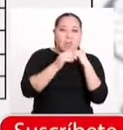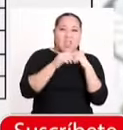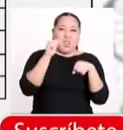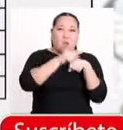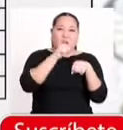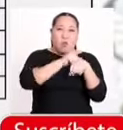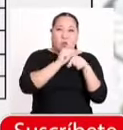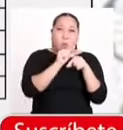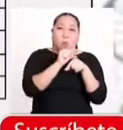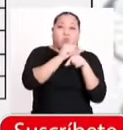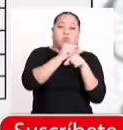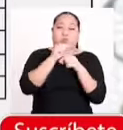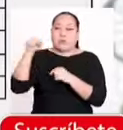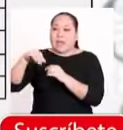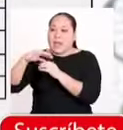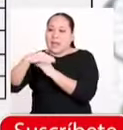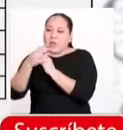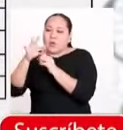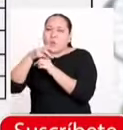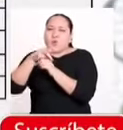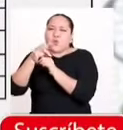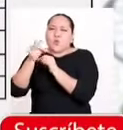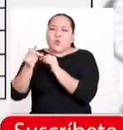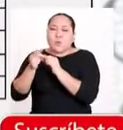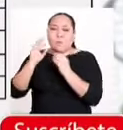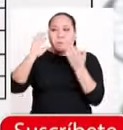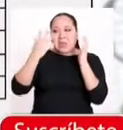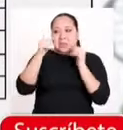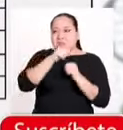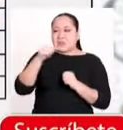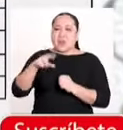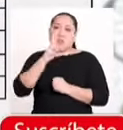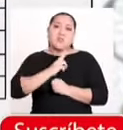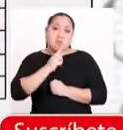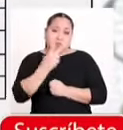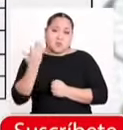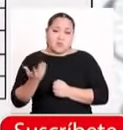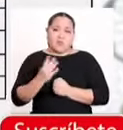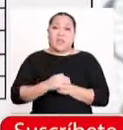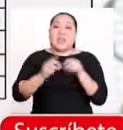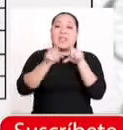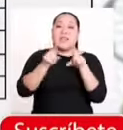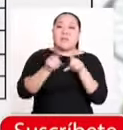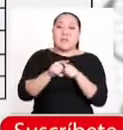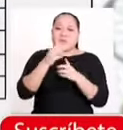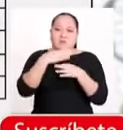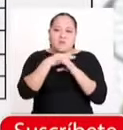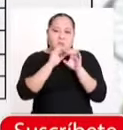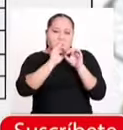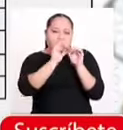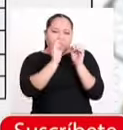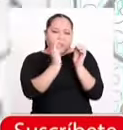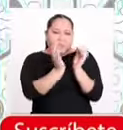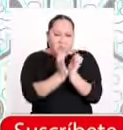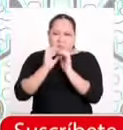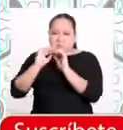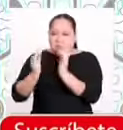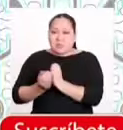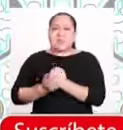que la del rocoto. Y en cuanto a sus semejanzas, los dos son rojos. Además de que tienen una forma ovalada.